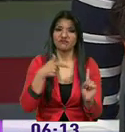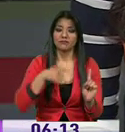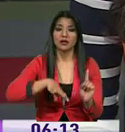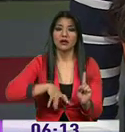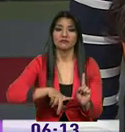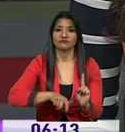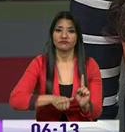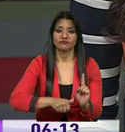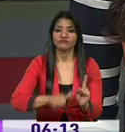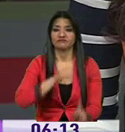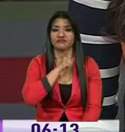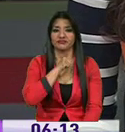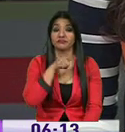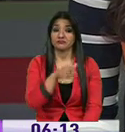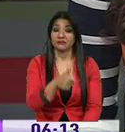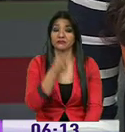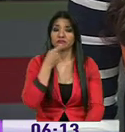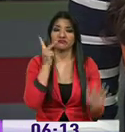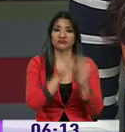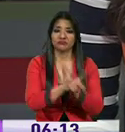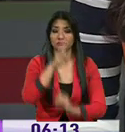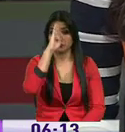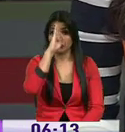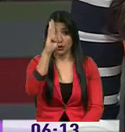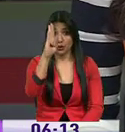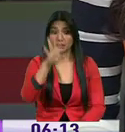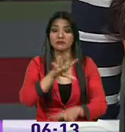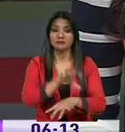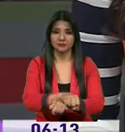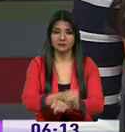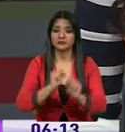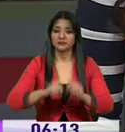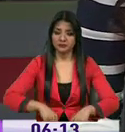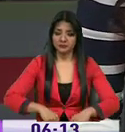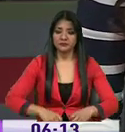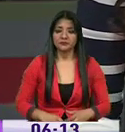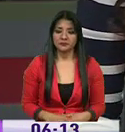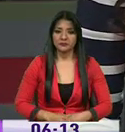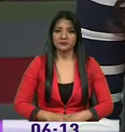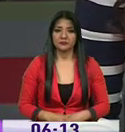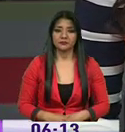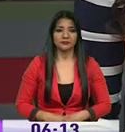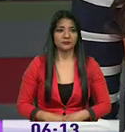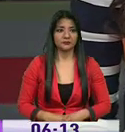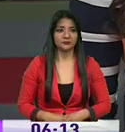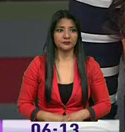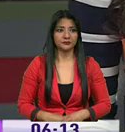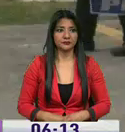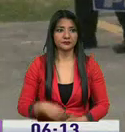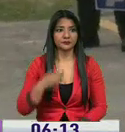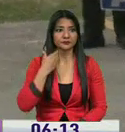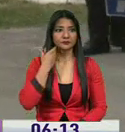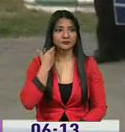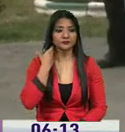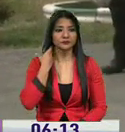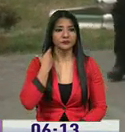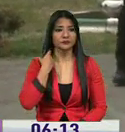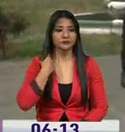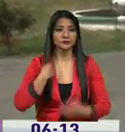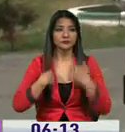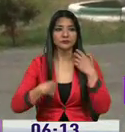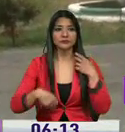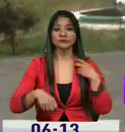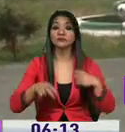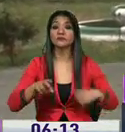hecho, colocó la denuncia, por lo que la policía pudo capturar a los presuntos delincuentes. Hasta la unidad